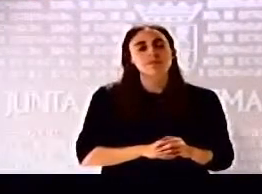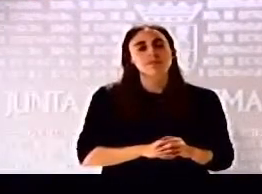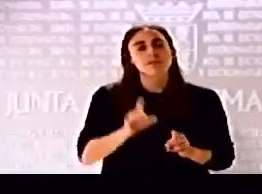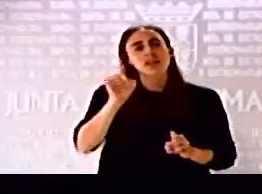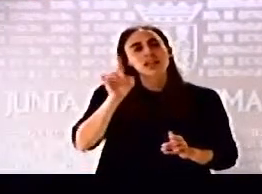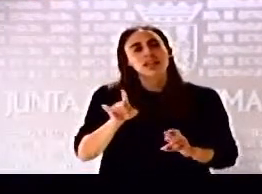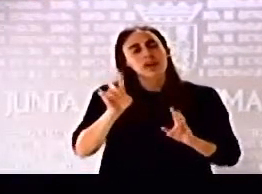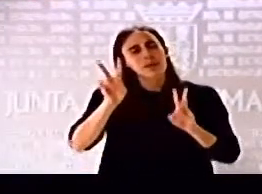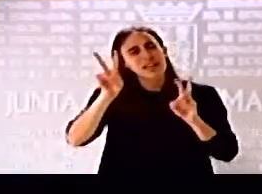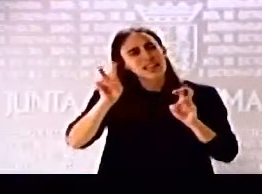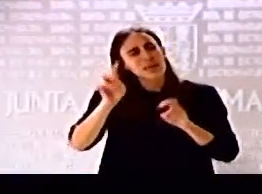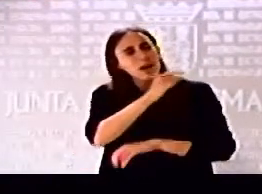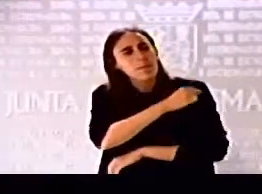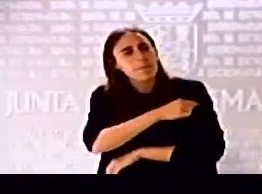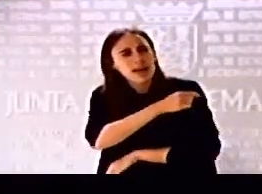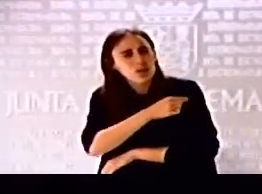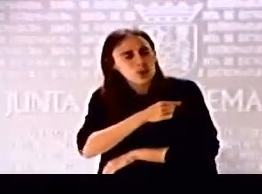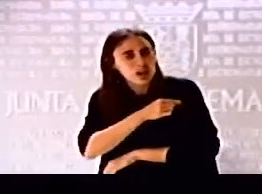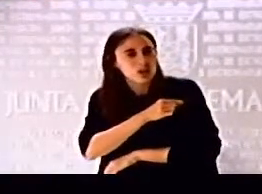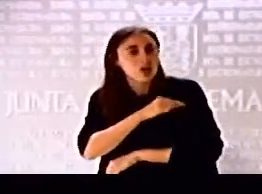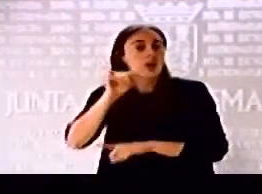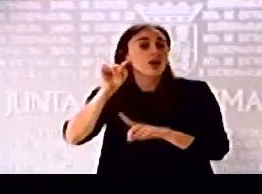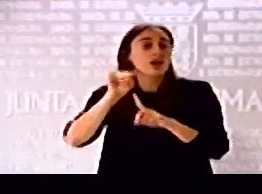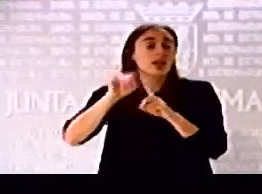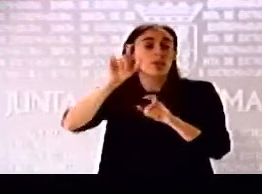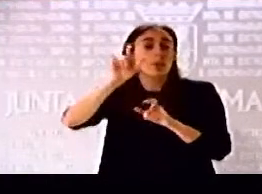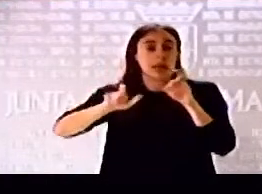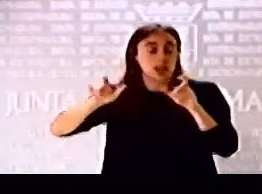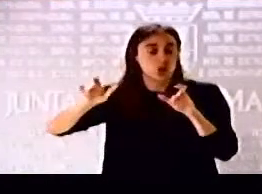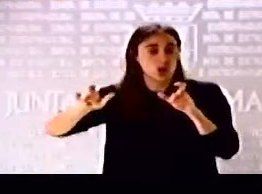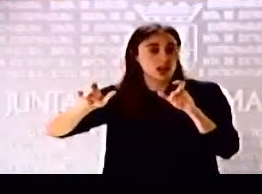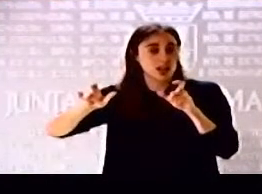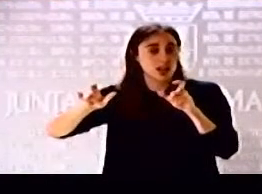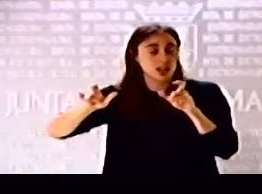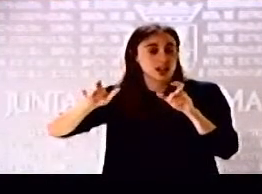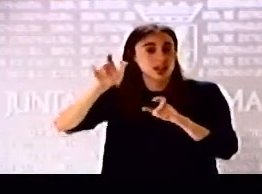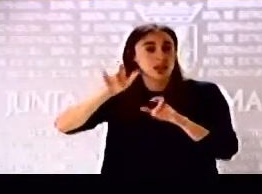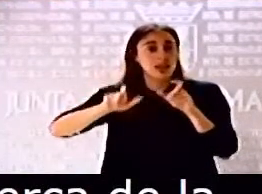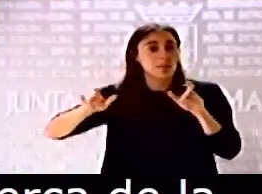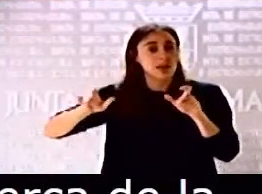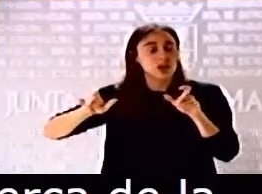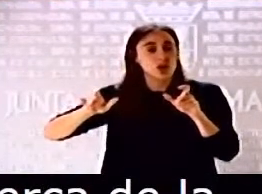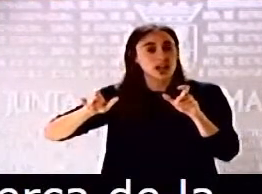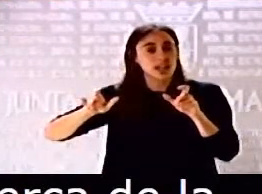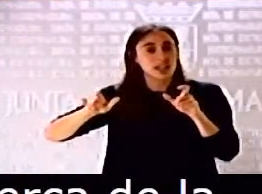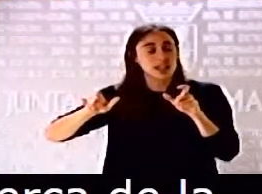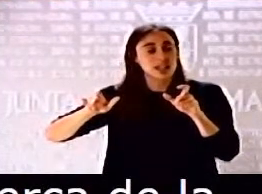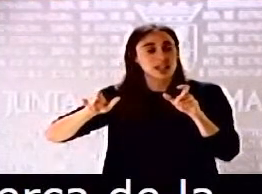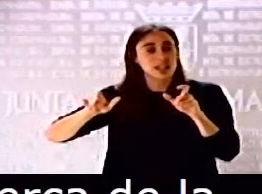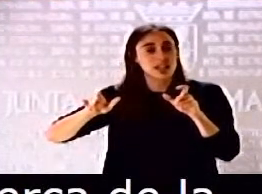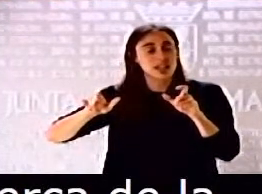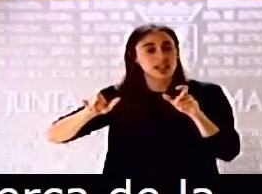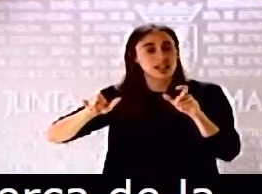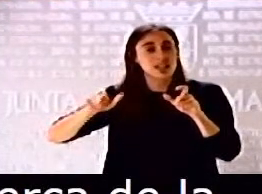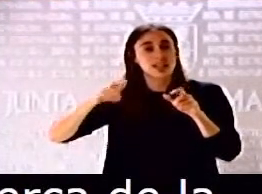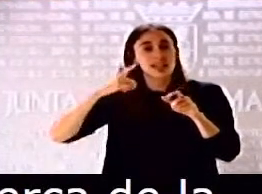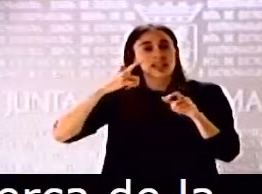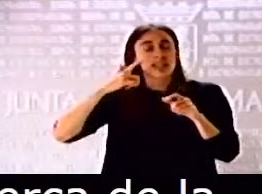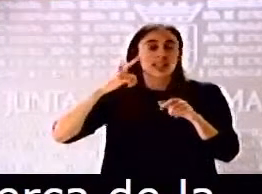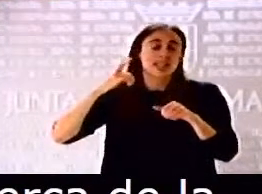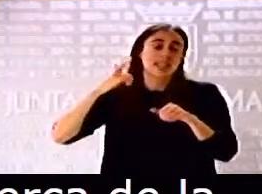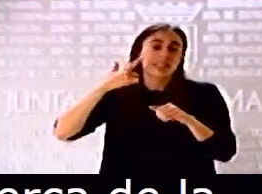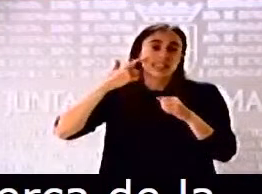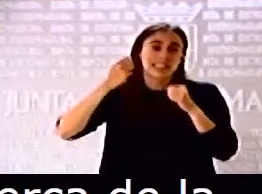acerca de la vacunación para personas que no tienen seguridad, sanidad pública, es decir,